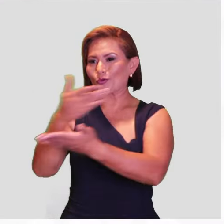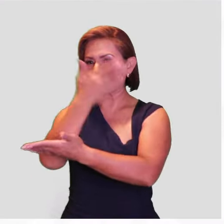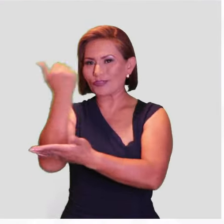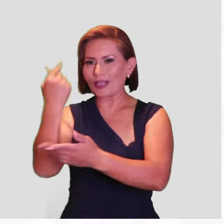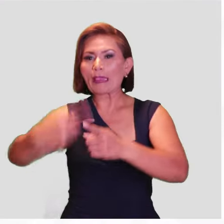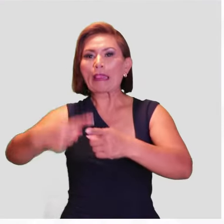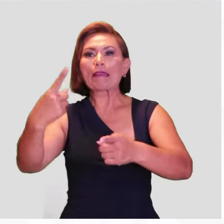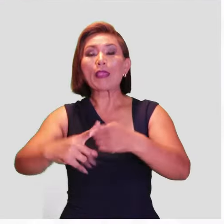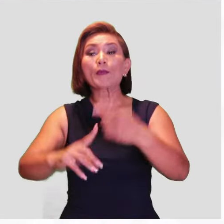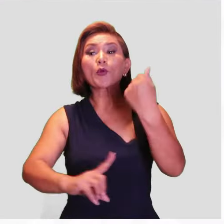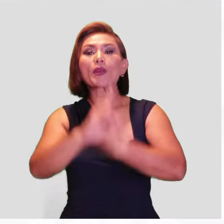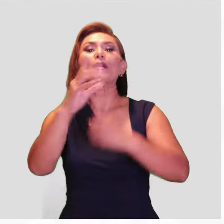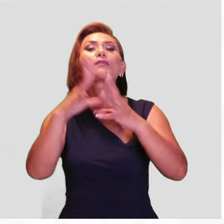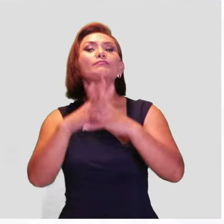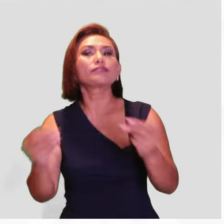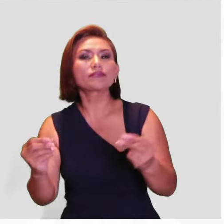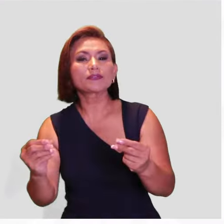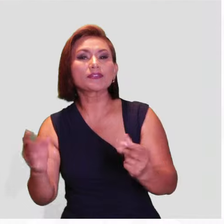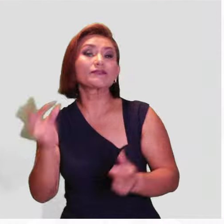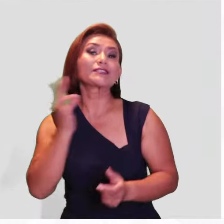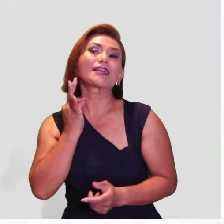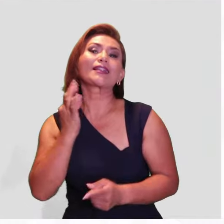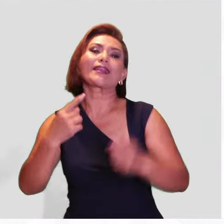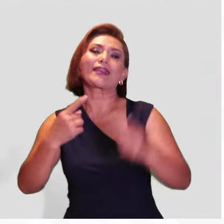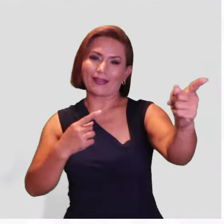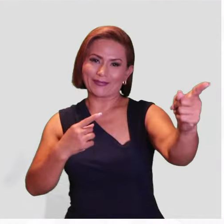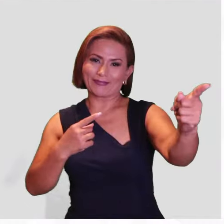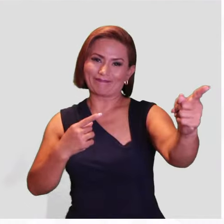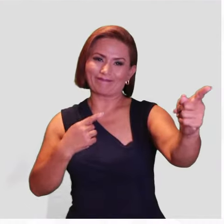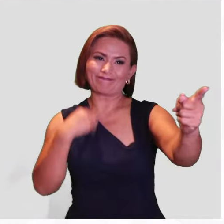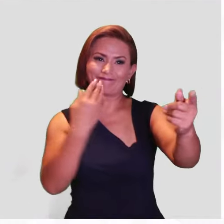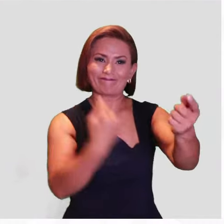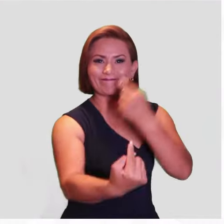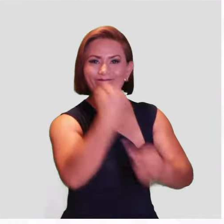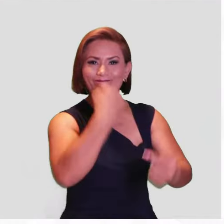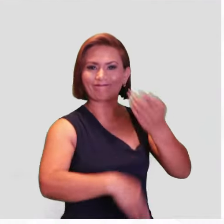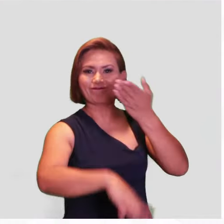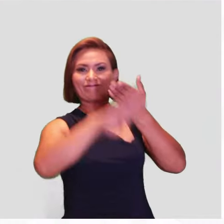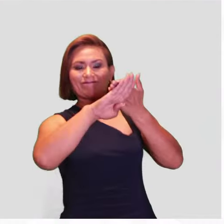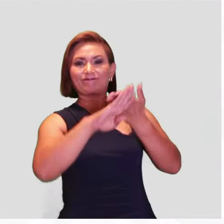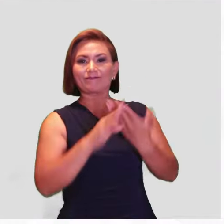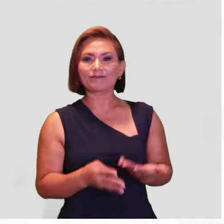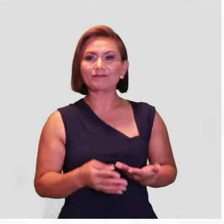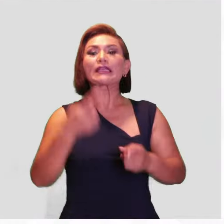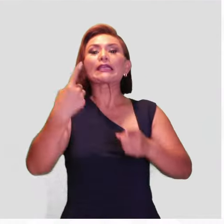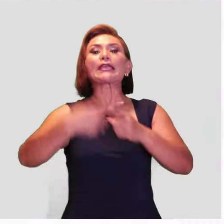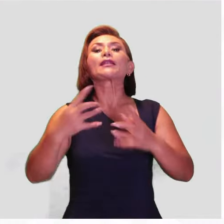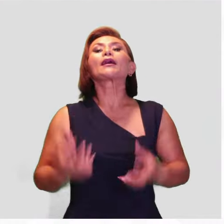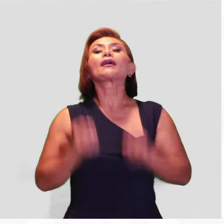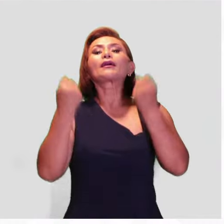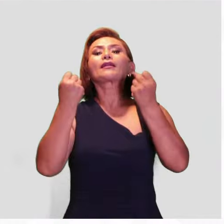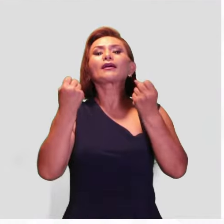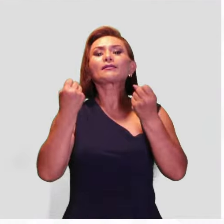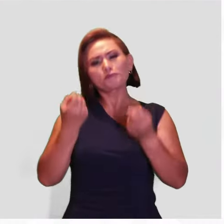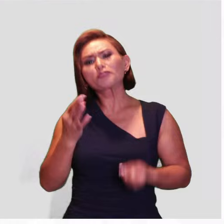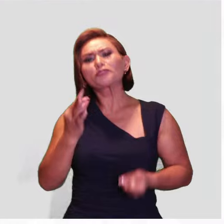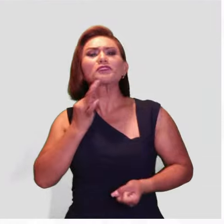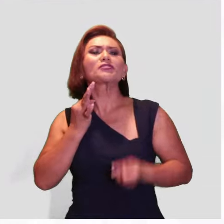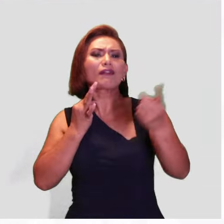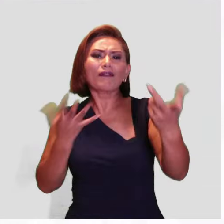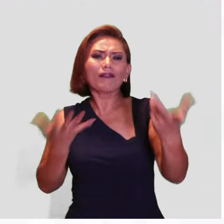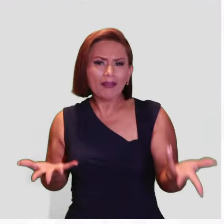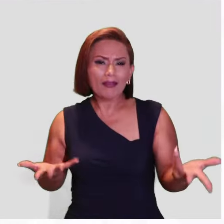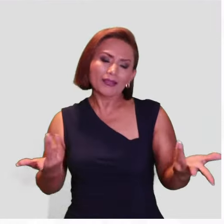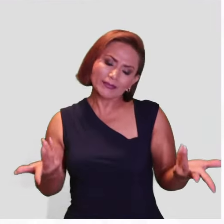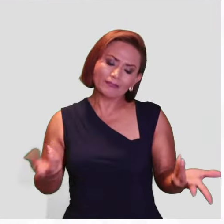los asuntos que son ataques o delitos, pues es un organismo de fiscalización de la justicia en este estado. Y por otro